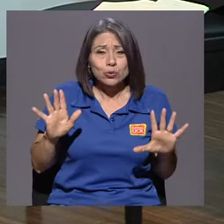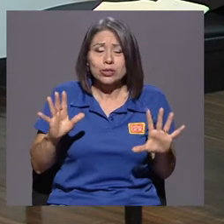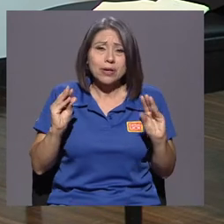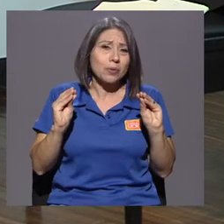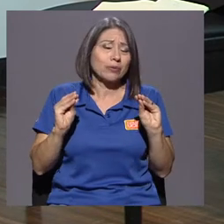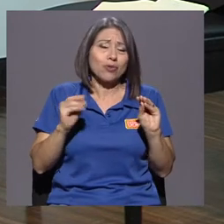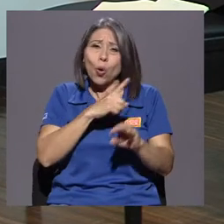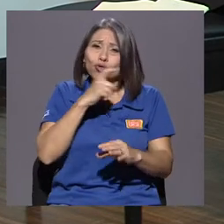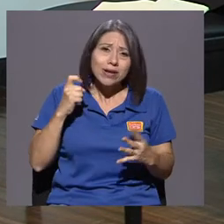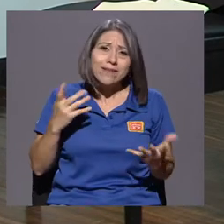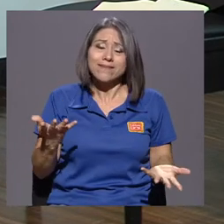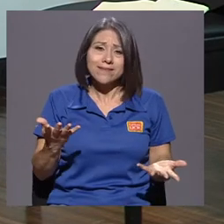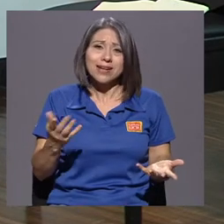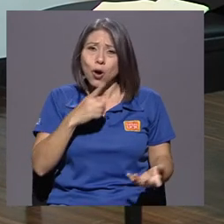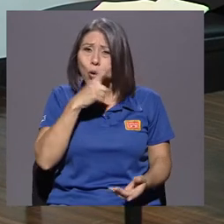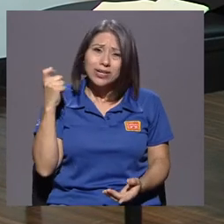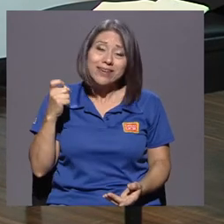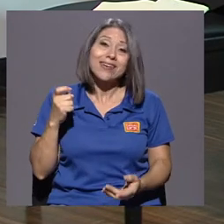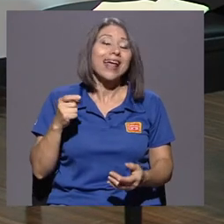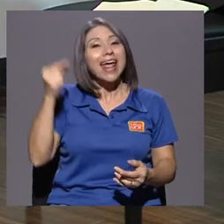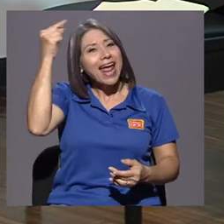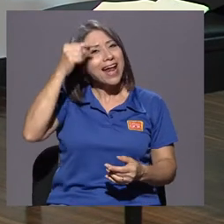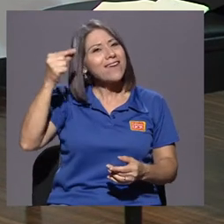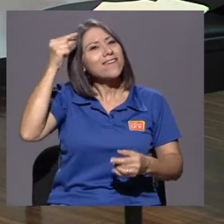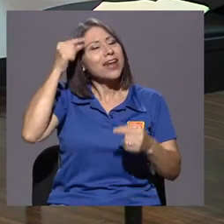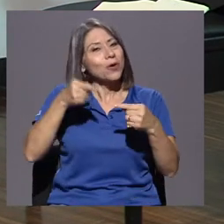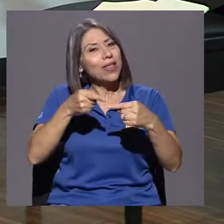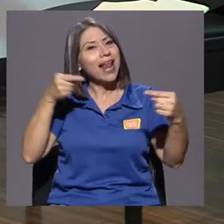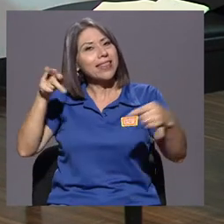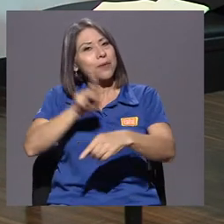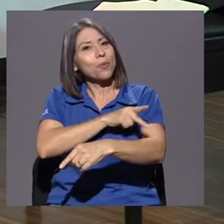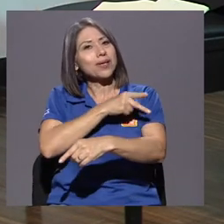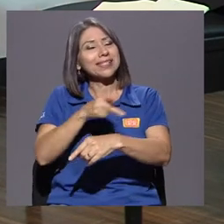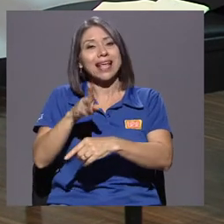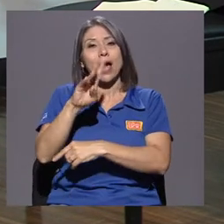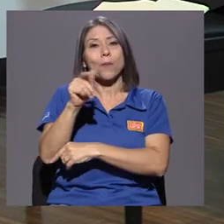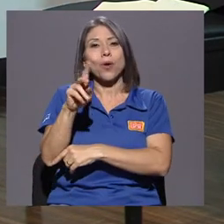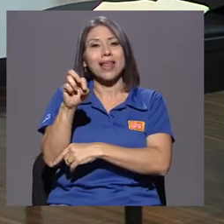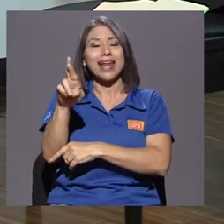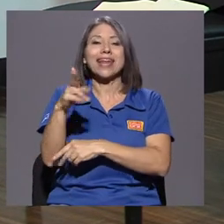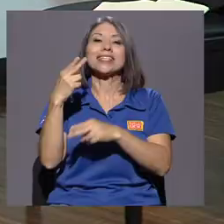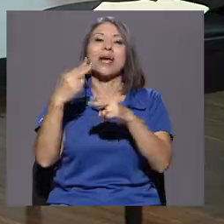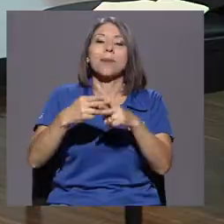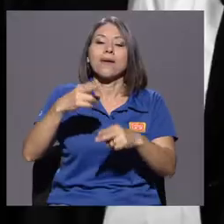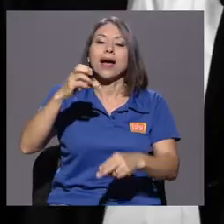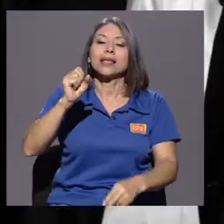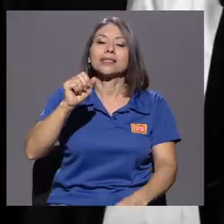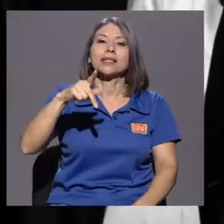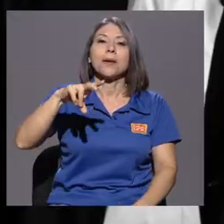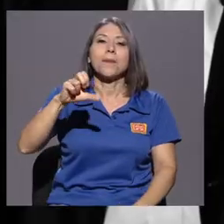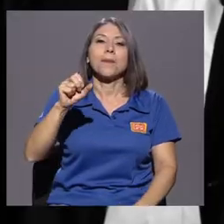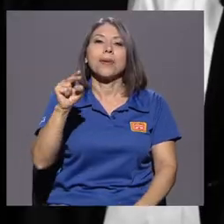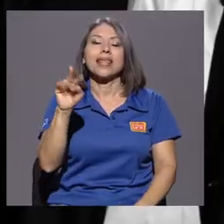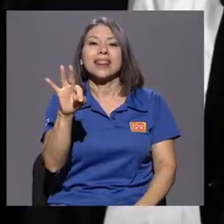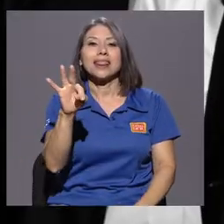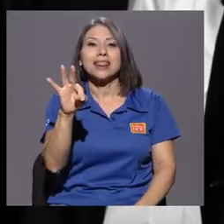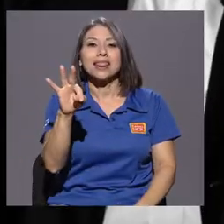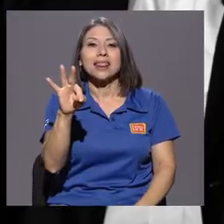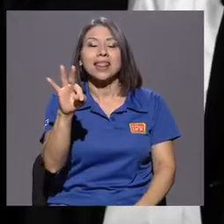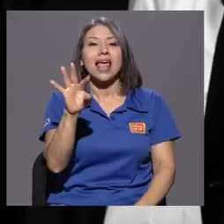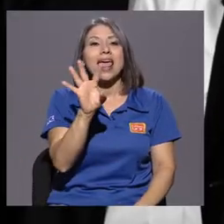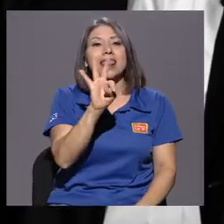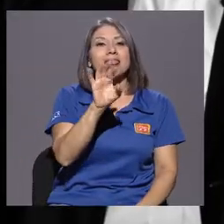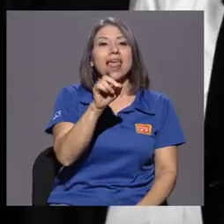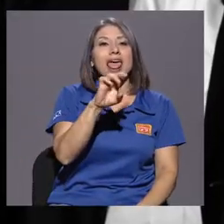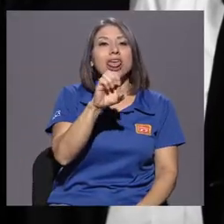reino de la antipoesía lo que baudelaire llamaba el spleen el te deum vitae toda la parte de la vida que